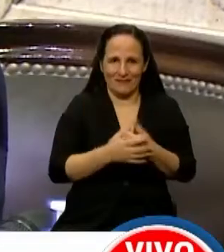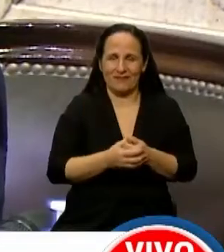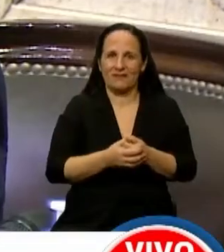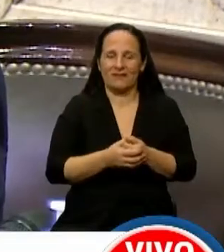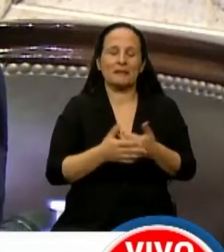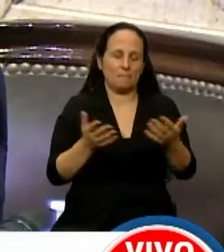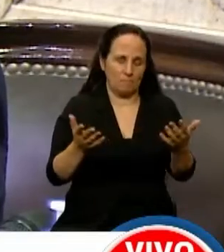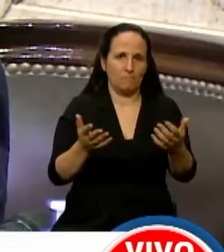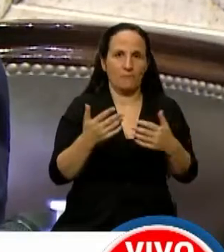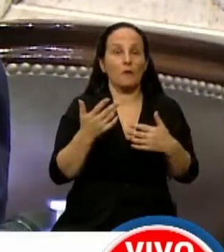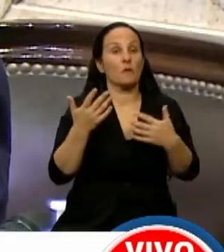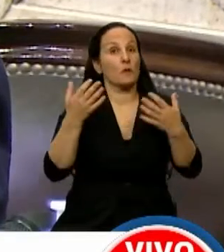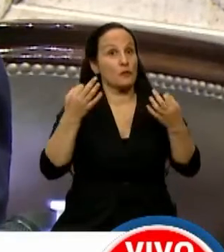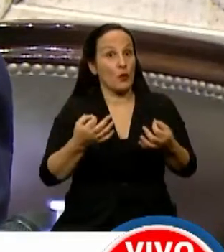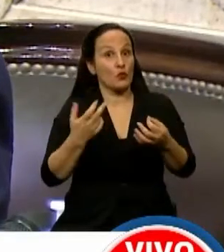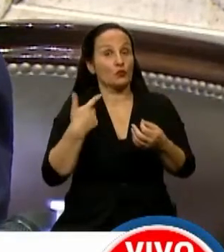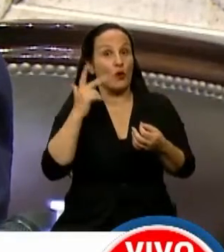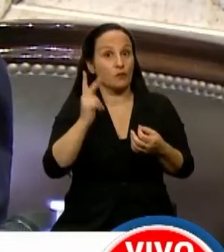Decía que justamente estamos tratando